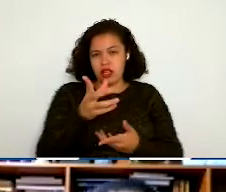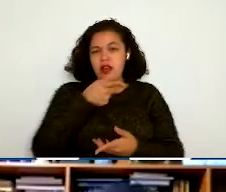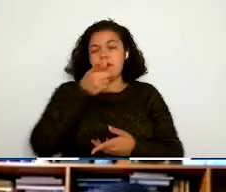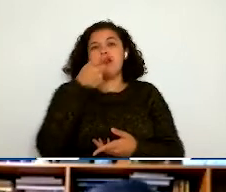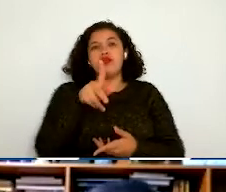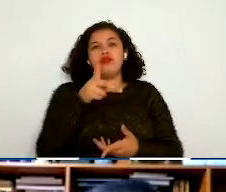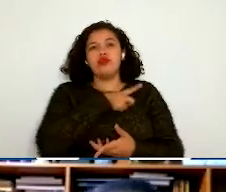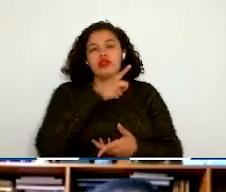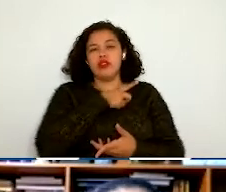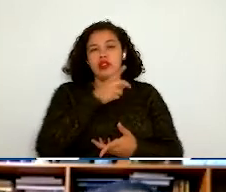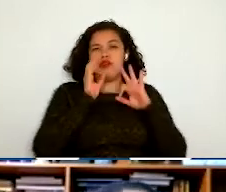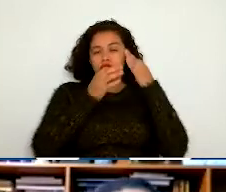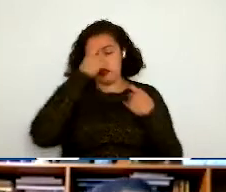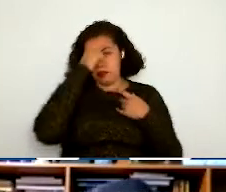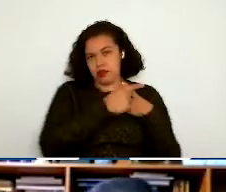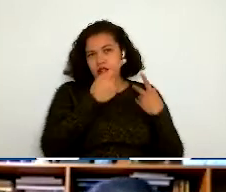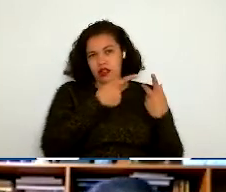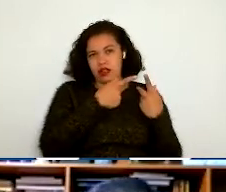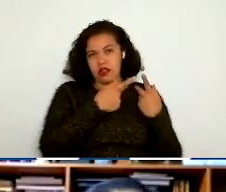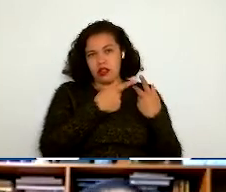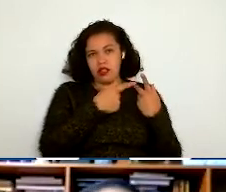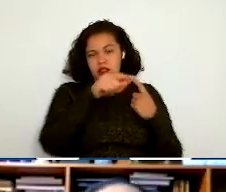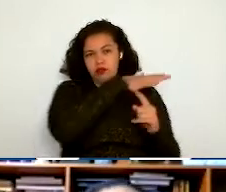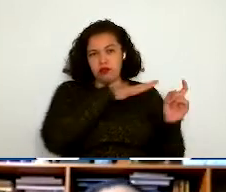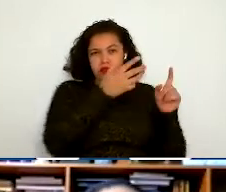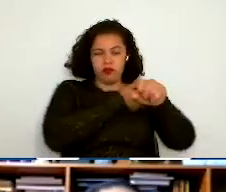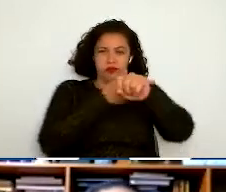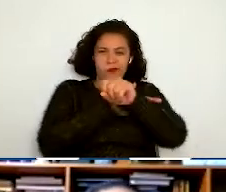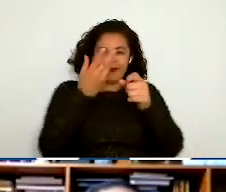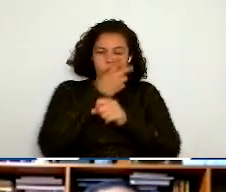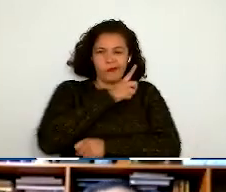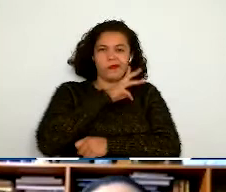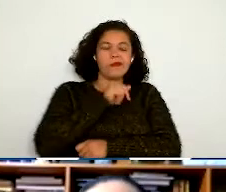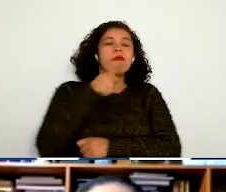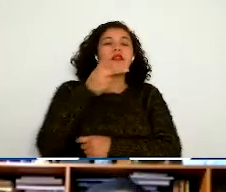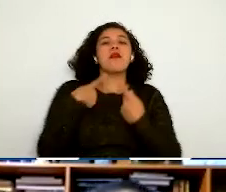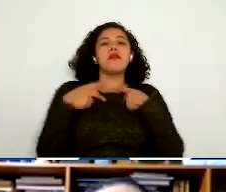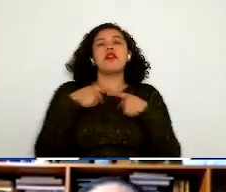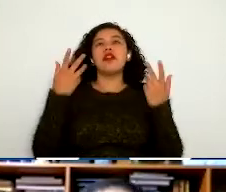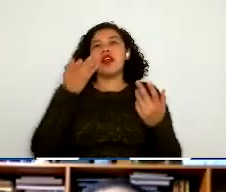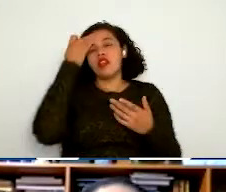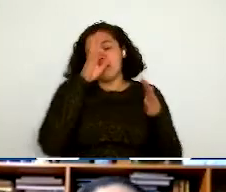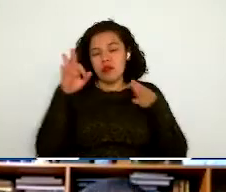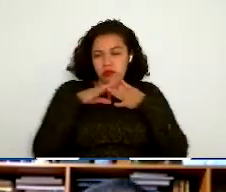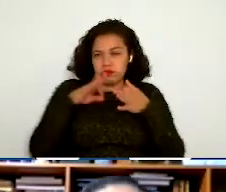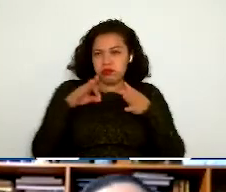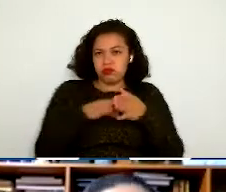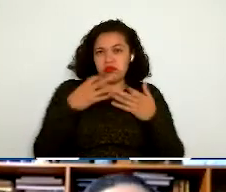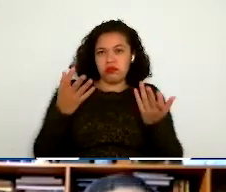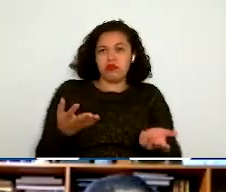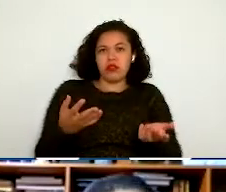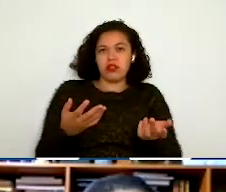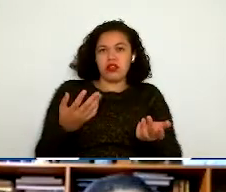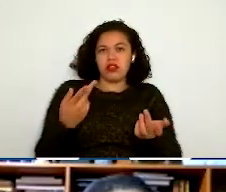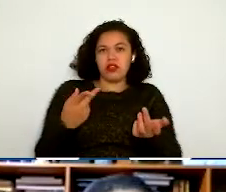propias formas de poder solucionar esa situación. Entonces, ¿qué va a pasar? Que son personas que continuamente llegan a la